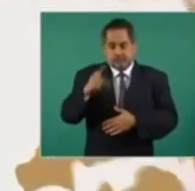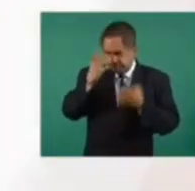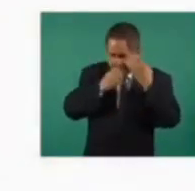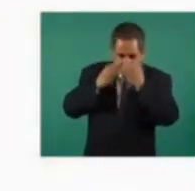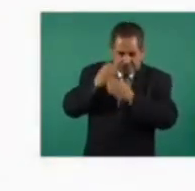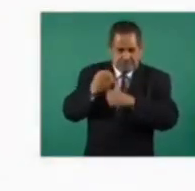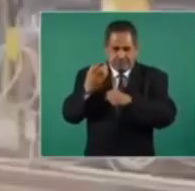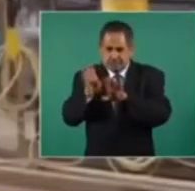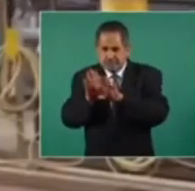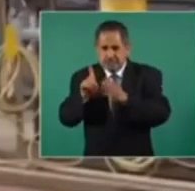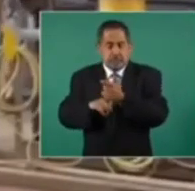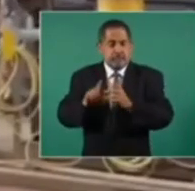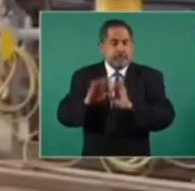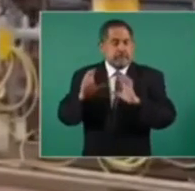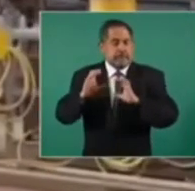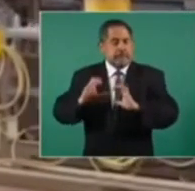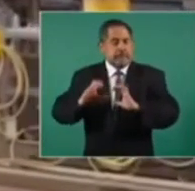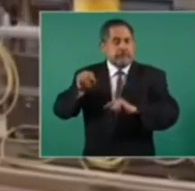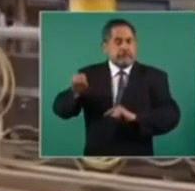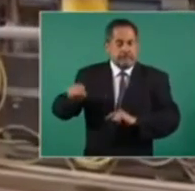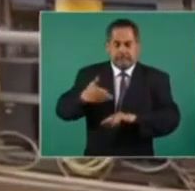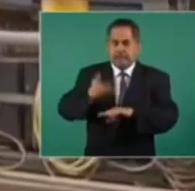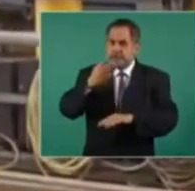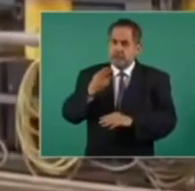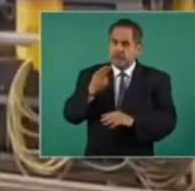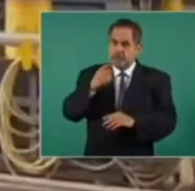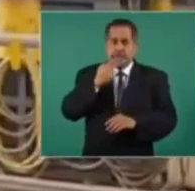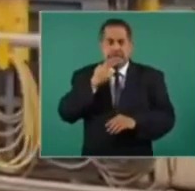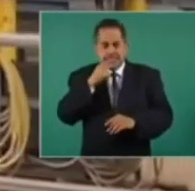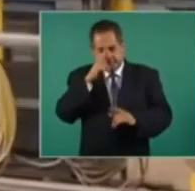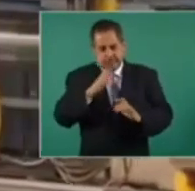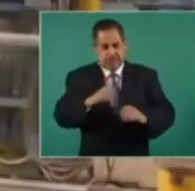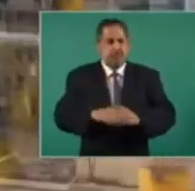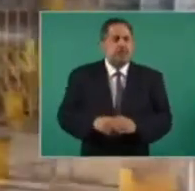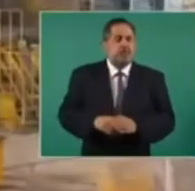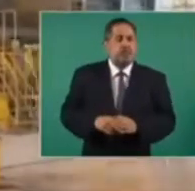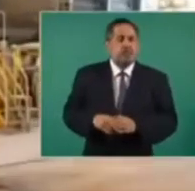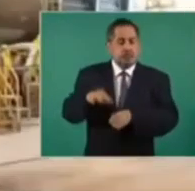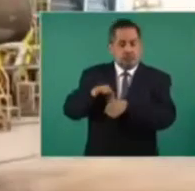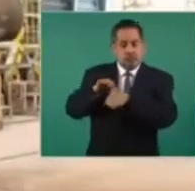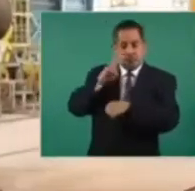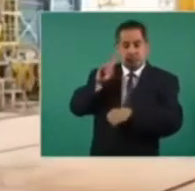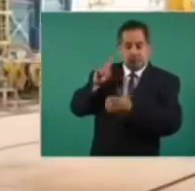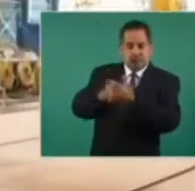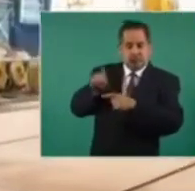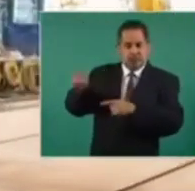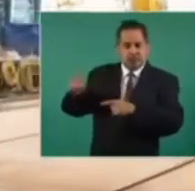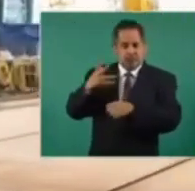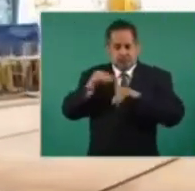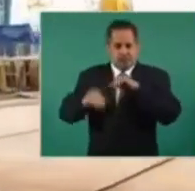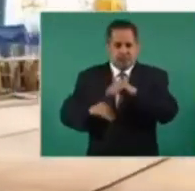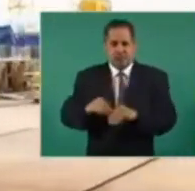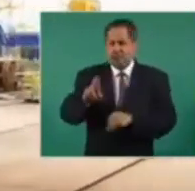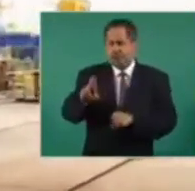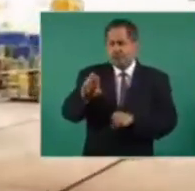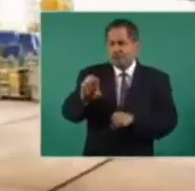de equipos críticos. Estamos en la ciudad de Ulsan, en Corea, en la empresa Hyundai, que nos está fabricando el reactor del